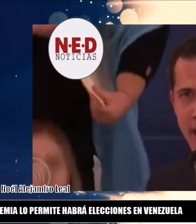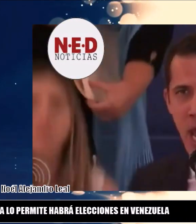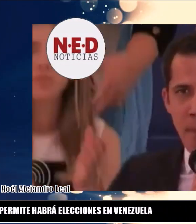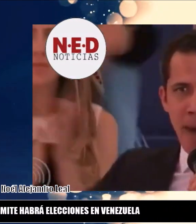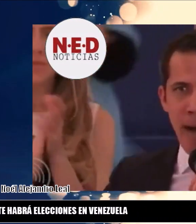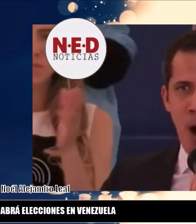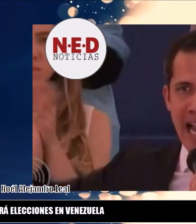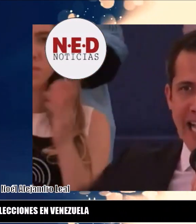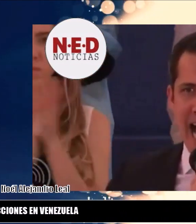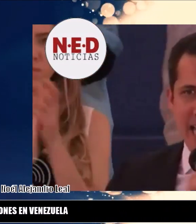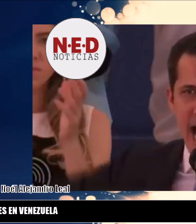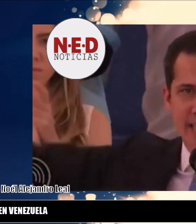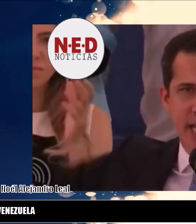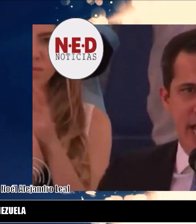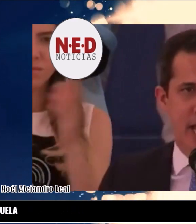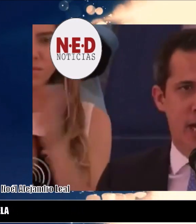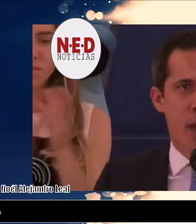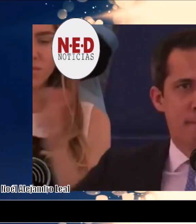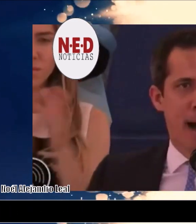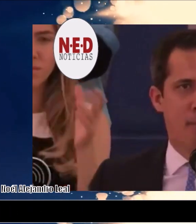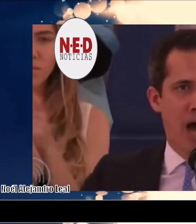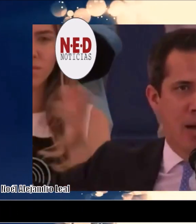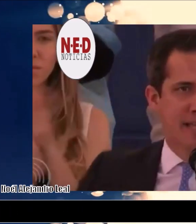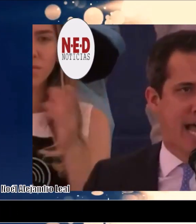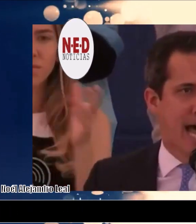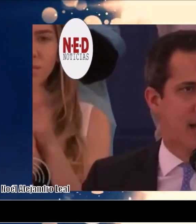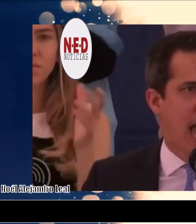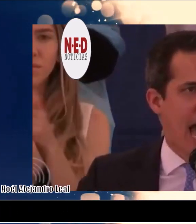el coordinador de ese apartheid, ¿okay? De ese crimen de lesa humanidad.